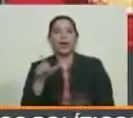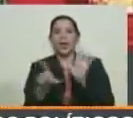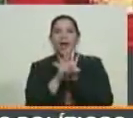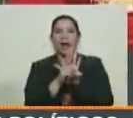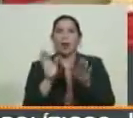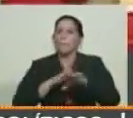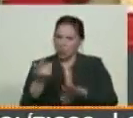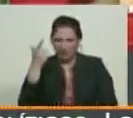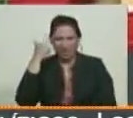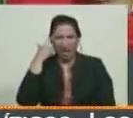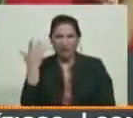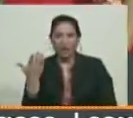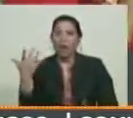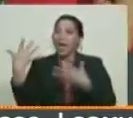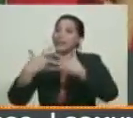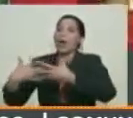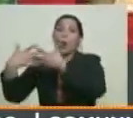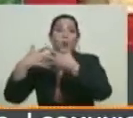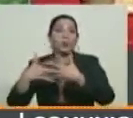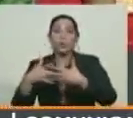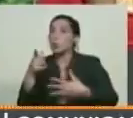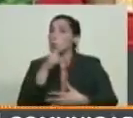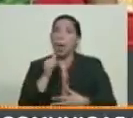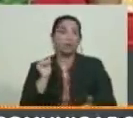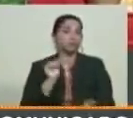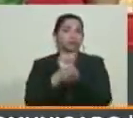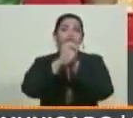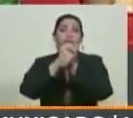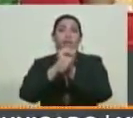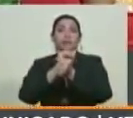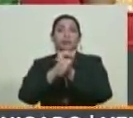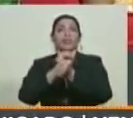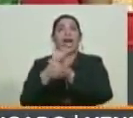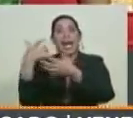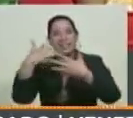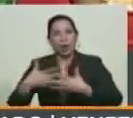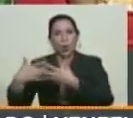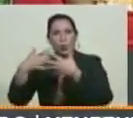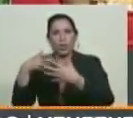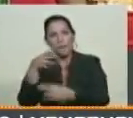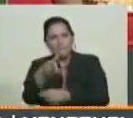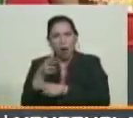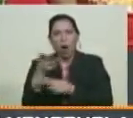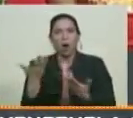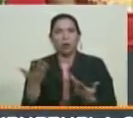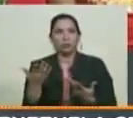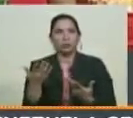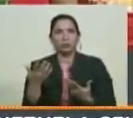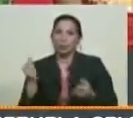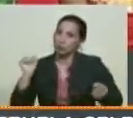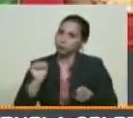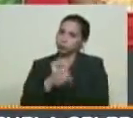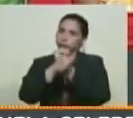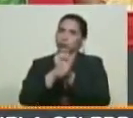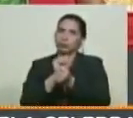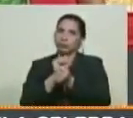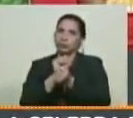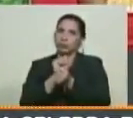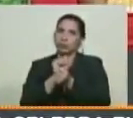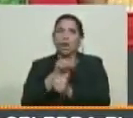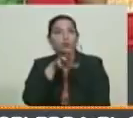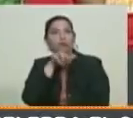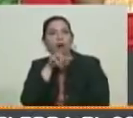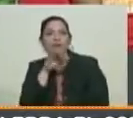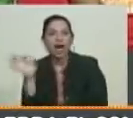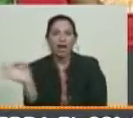en Estados Unidos no lo hubiesen detenido. En Estados Unidos lo hubiesen asesinado cuando lo iban a capturar. Para que no hablara, para